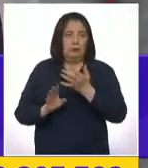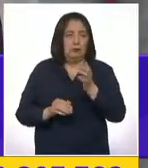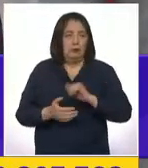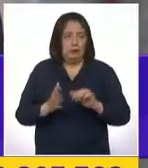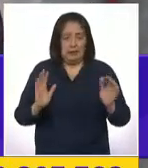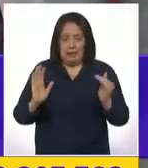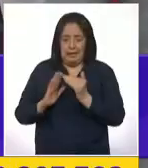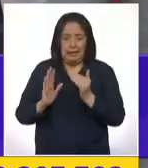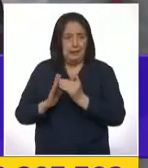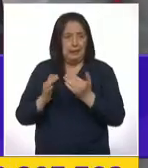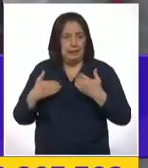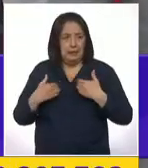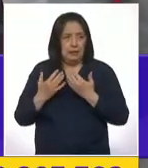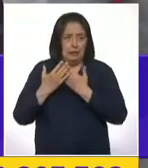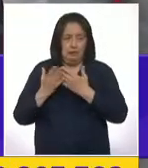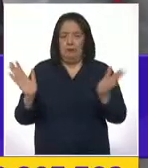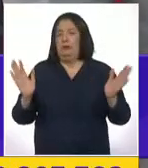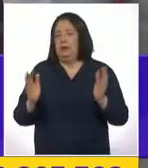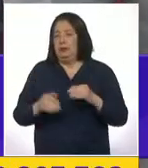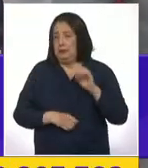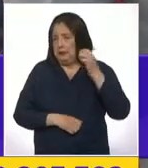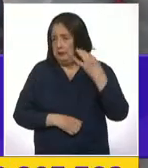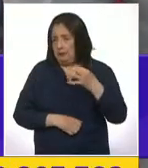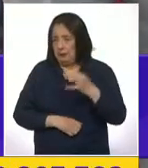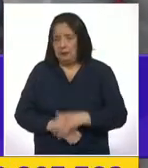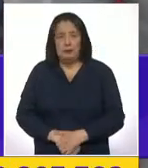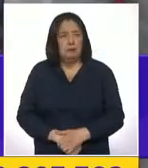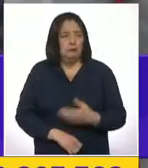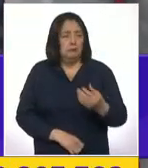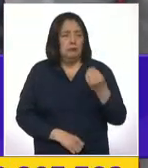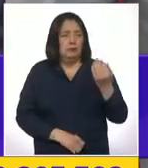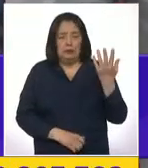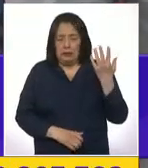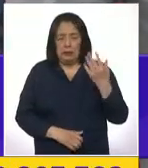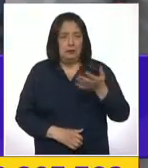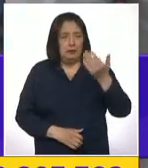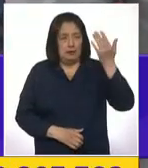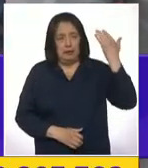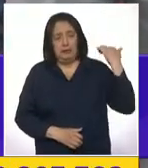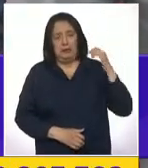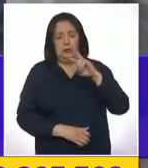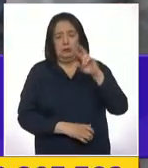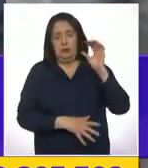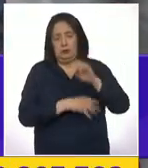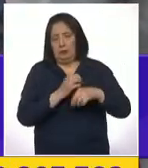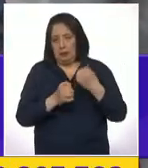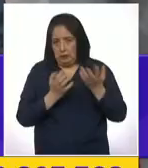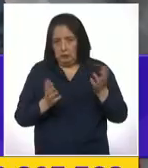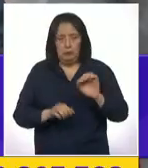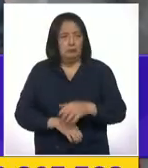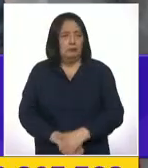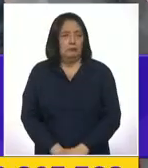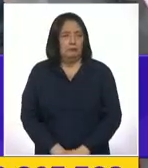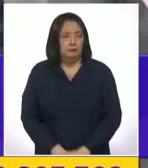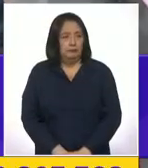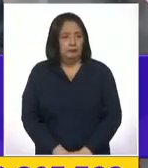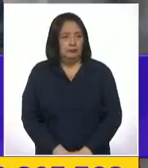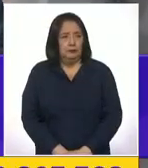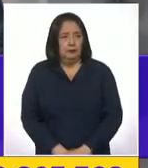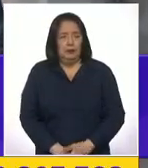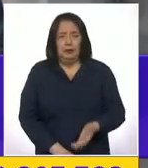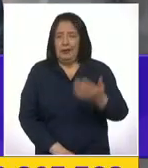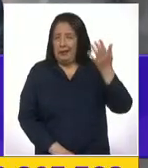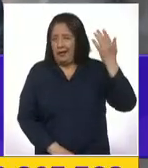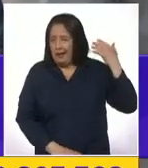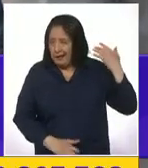esta es la casa que tendrán la puerta abierta siempre, porque así tenía que ser desde hace 200 años. Aquella